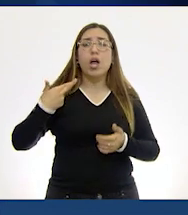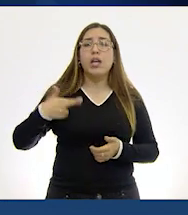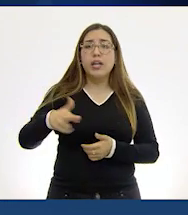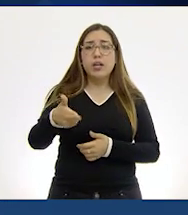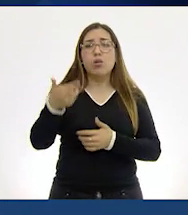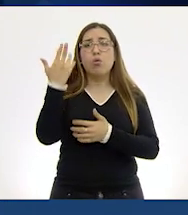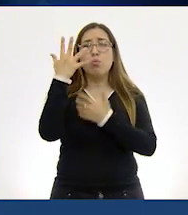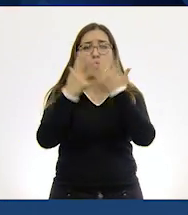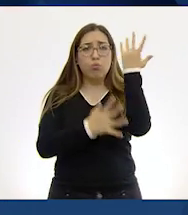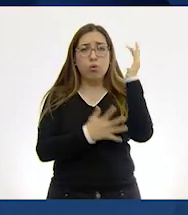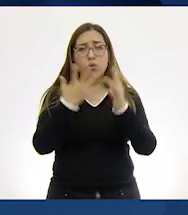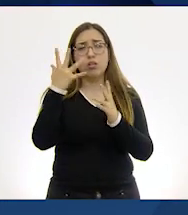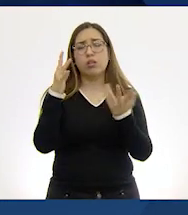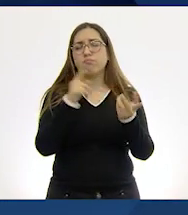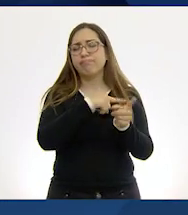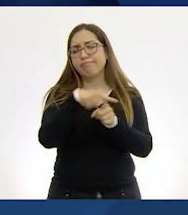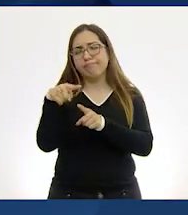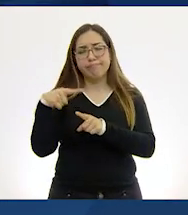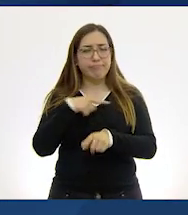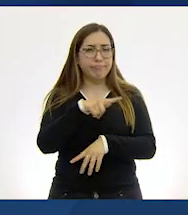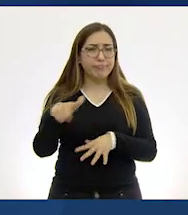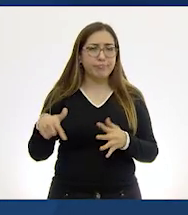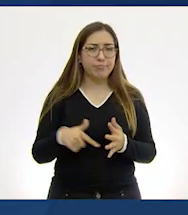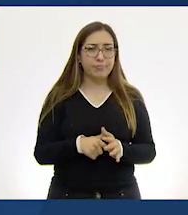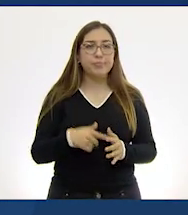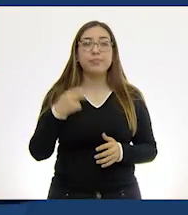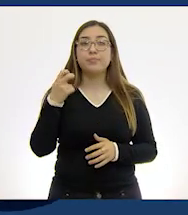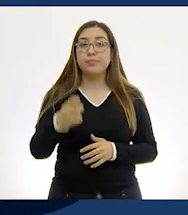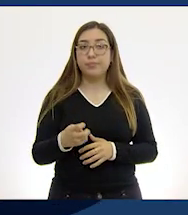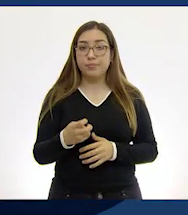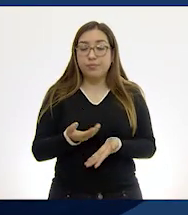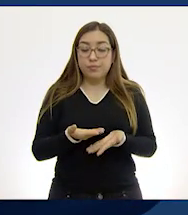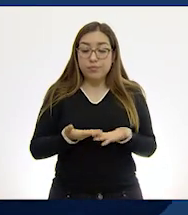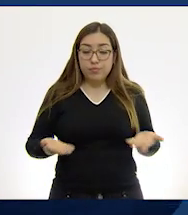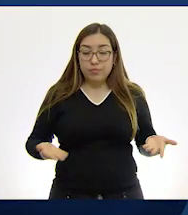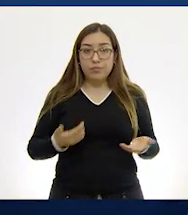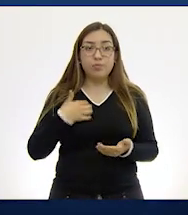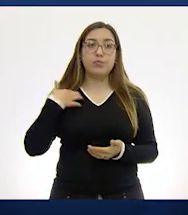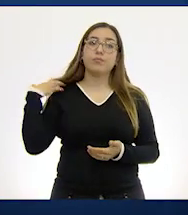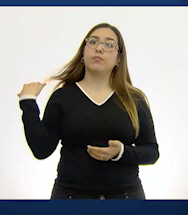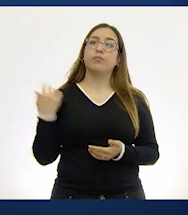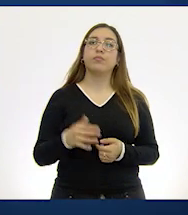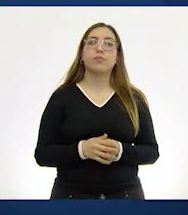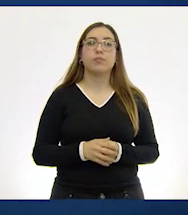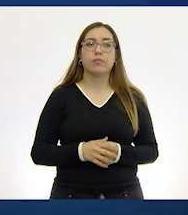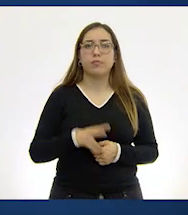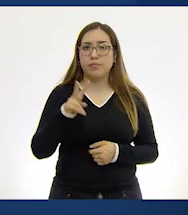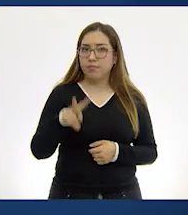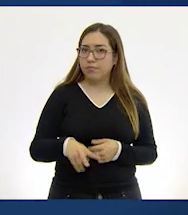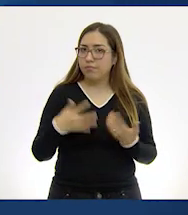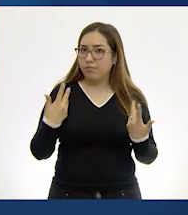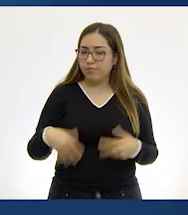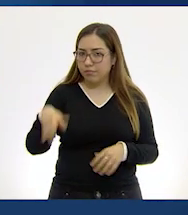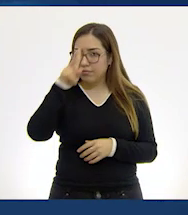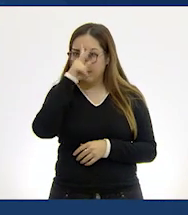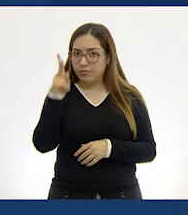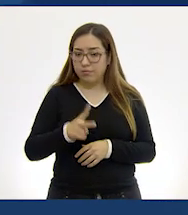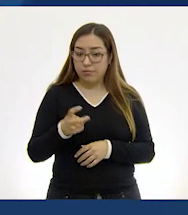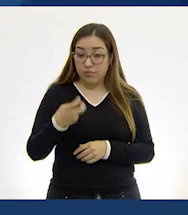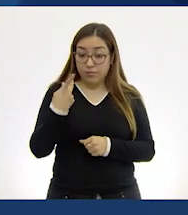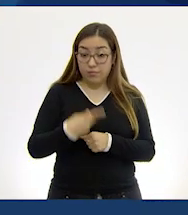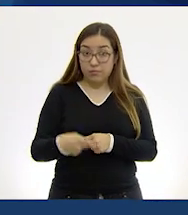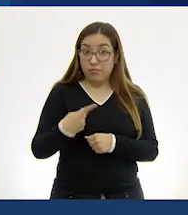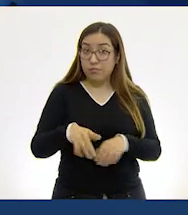de bosques, de selvas. Entonces, hemos llevado a la biodiversidad a un grado donde está amenazada y en peligro